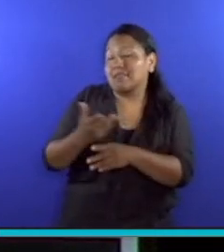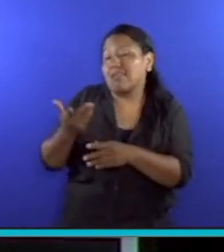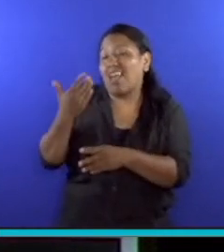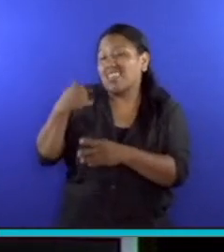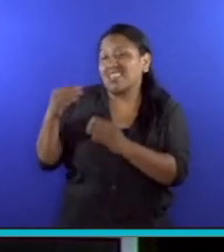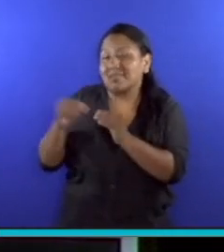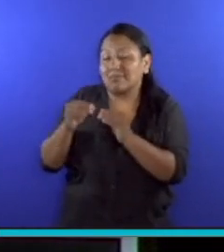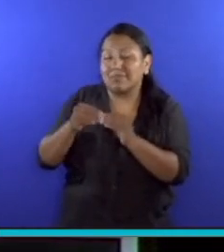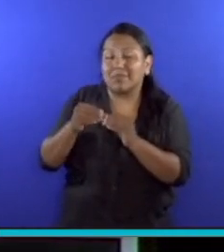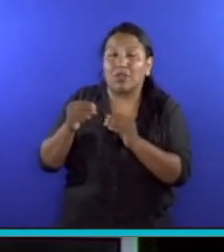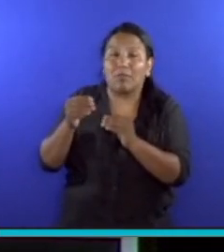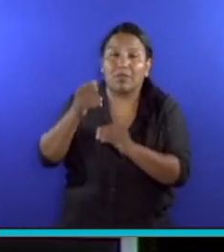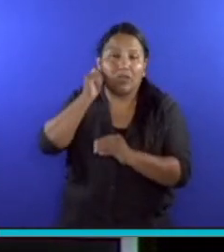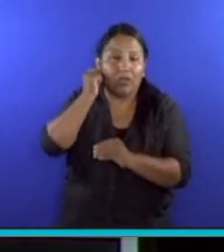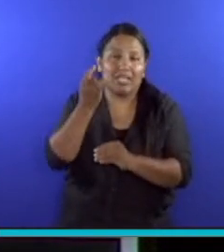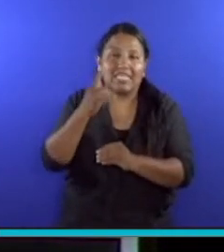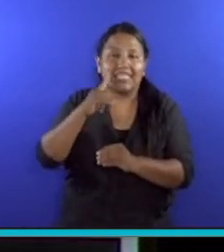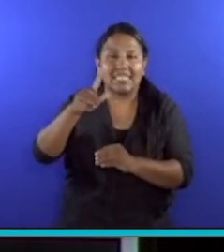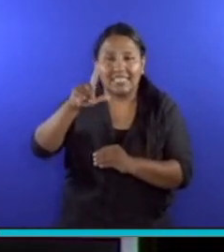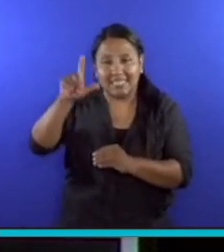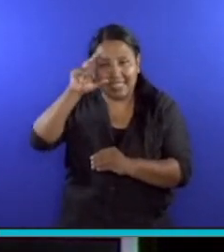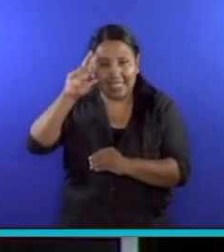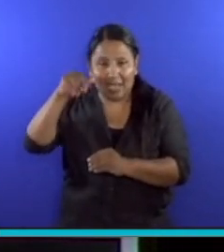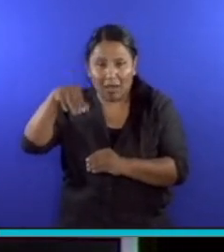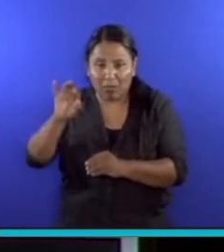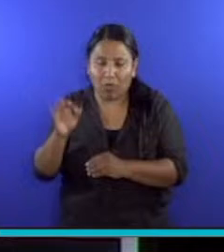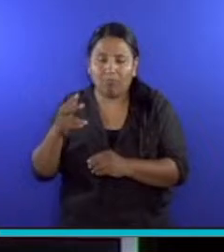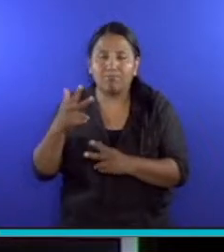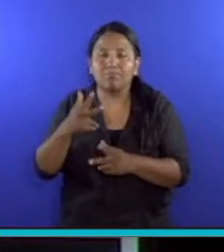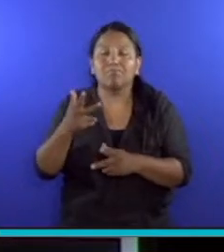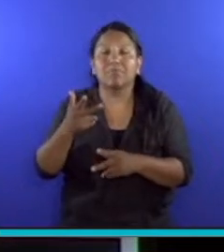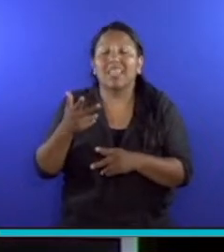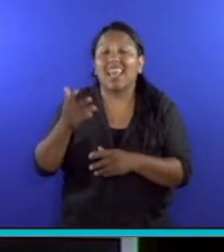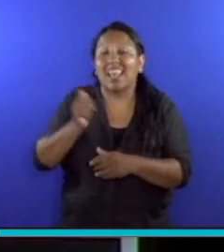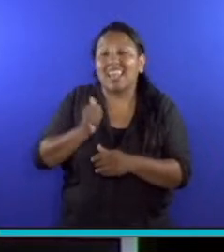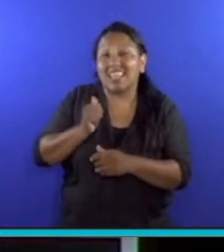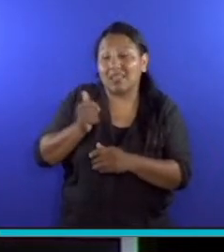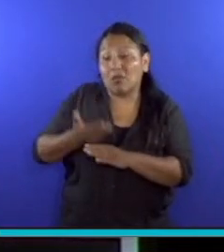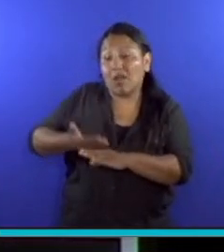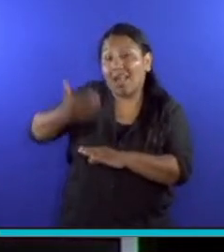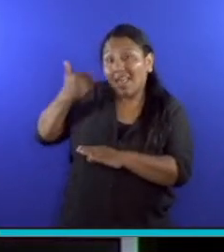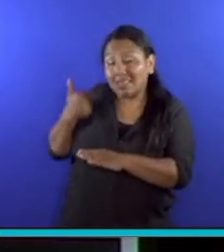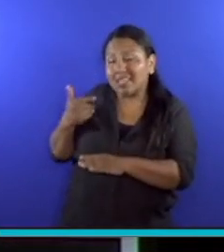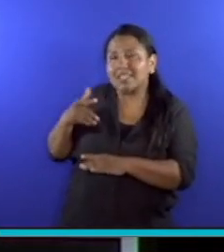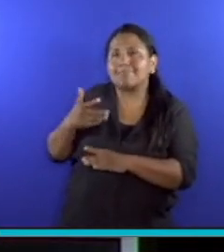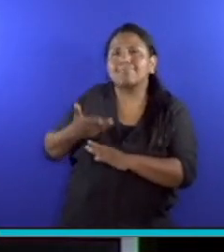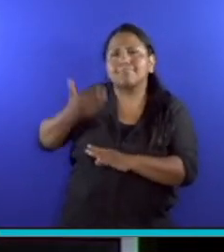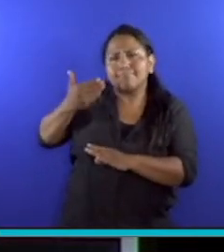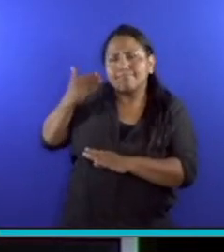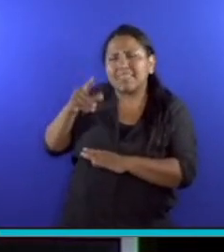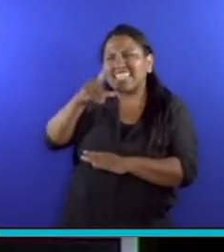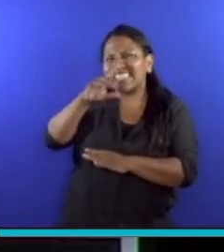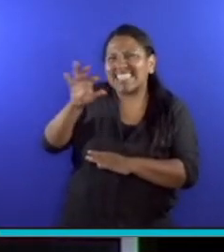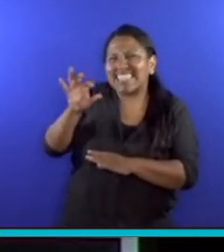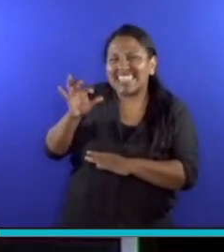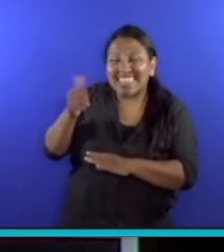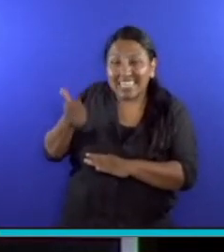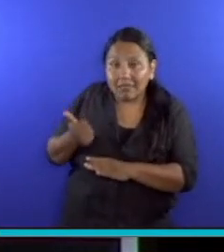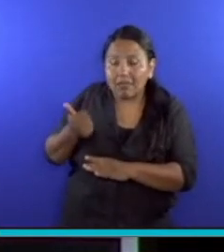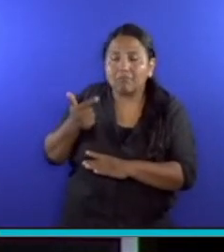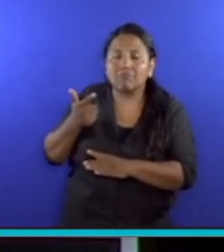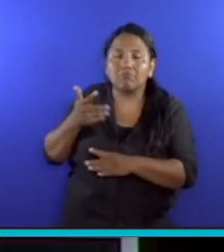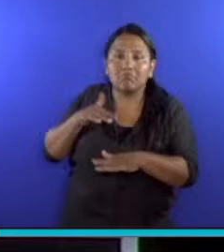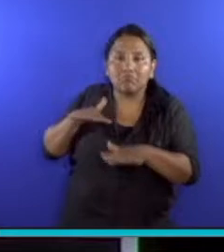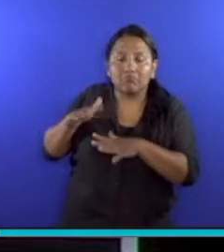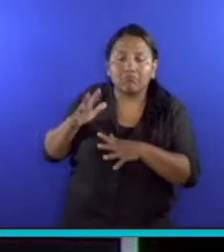previamente, antes de esa dictadura del 76 venían ocurriendo hechos aberrantes. Por